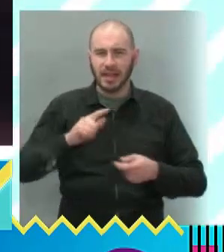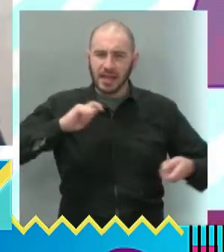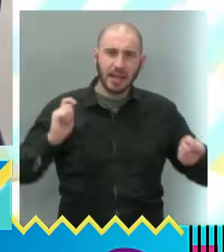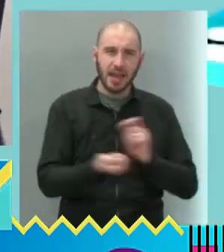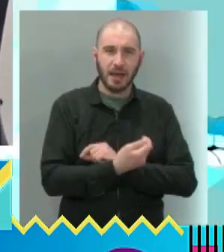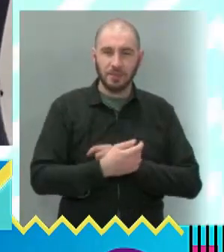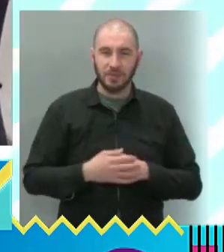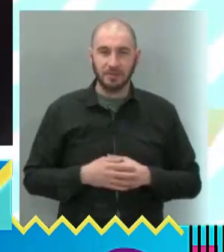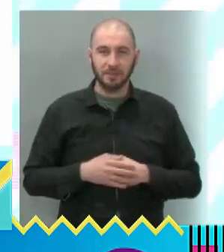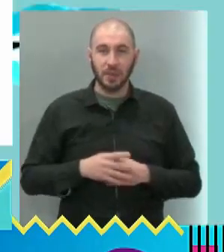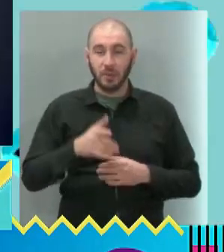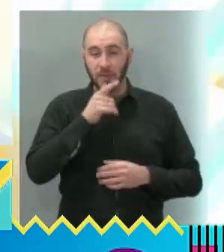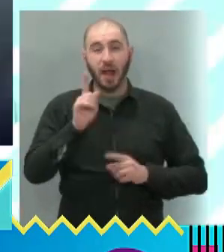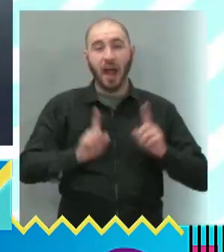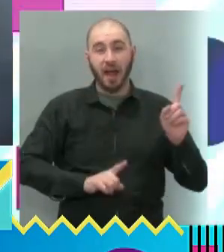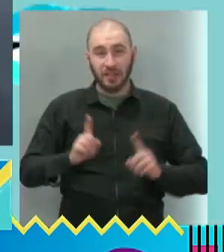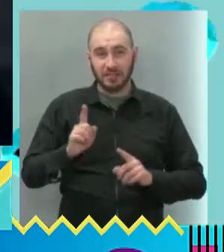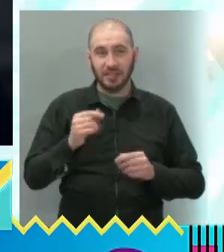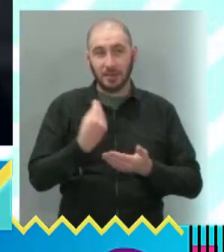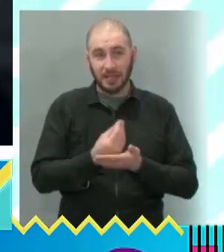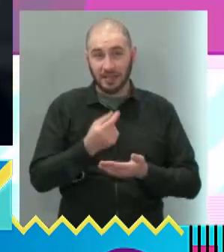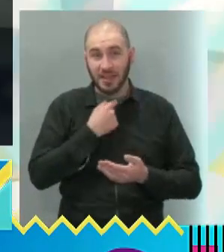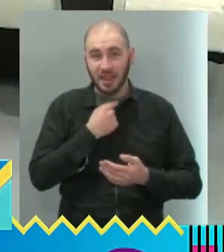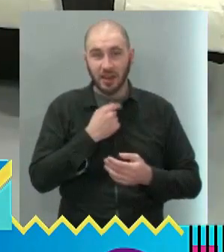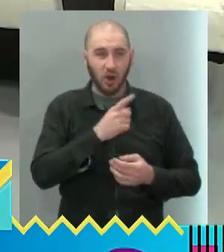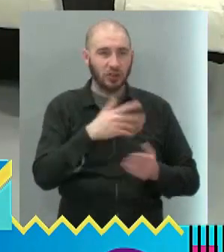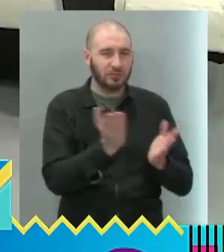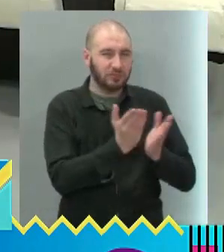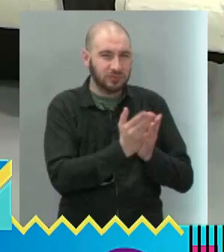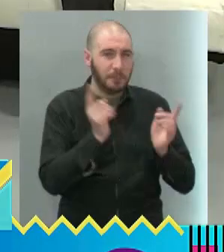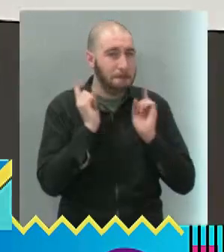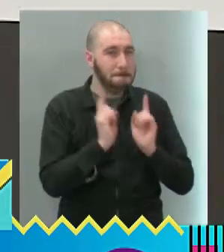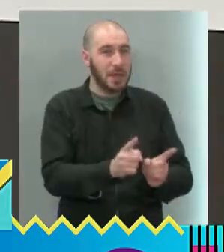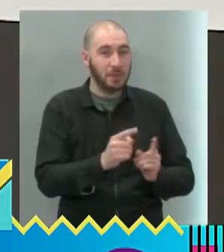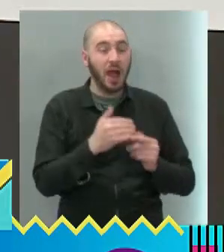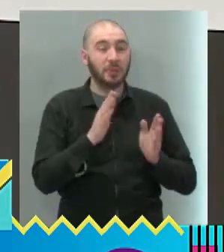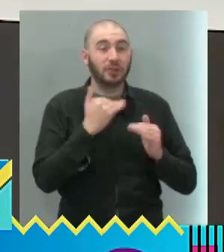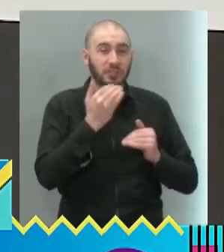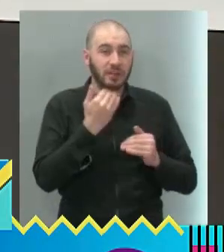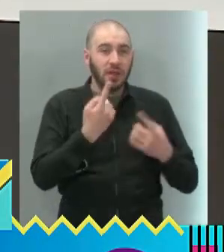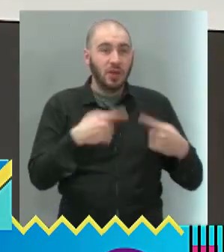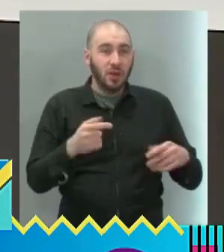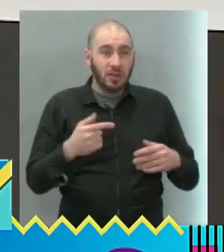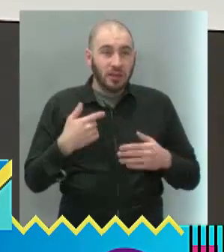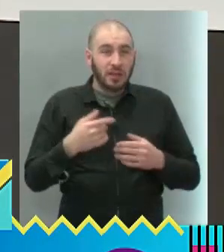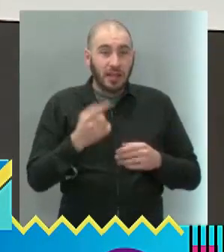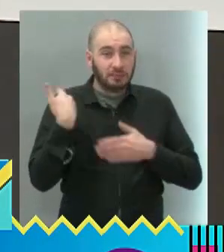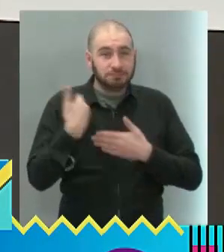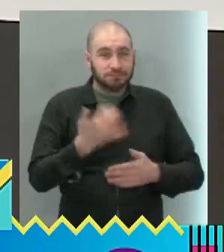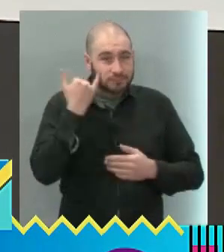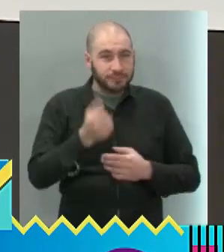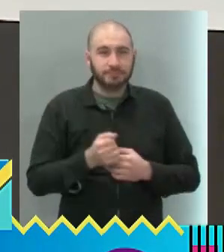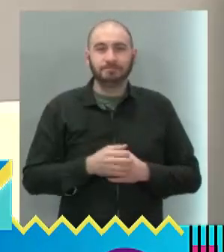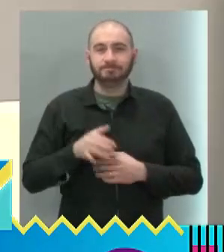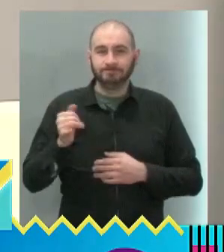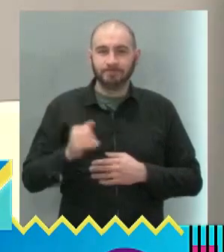cambio como a veces queremos representarlo. Sí, o lo conocemos, lo hemos estudiado así y quizás no sabemos que es algo que ya tiene su trayecto. Por